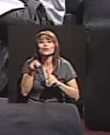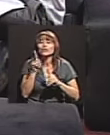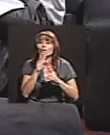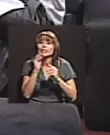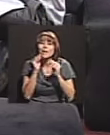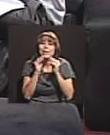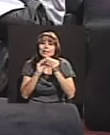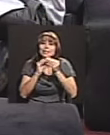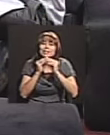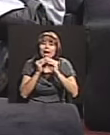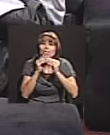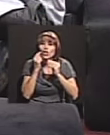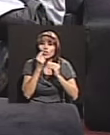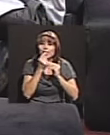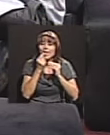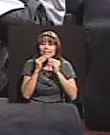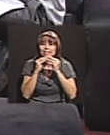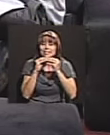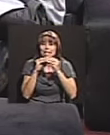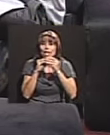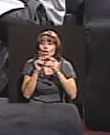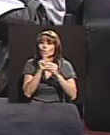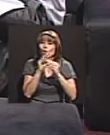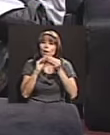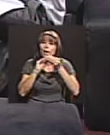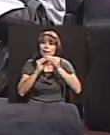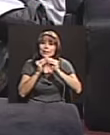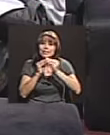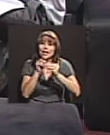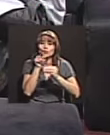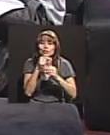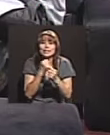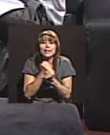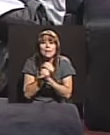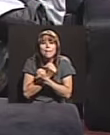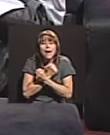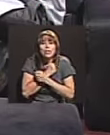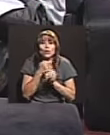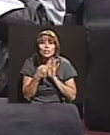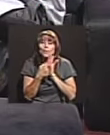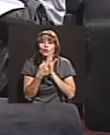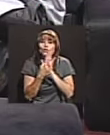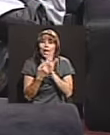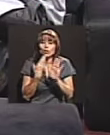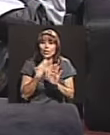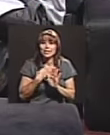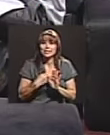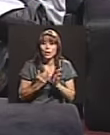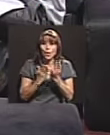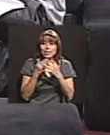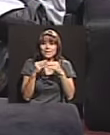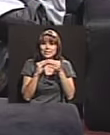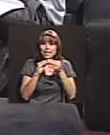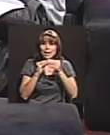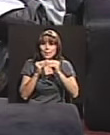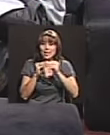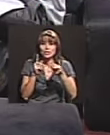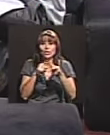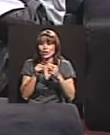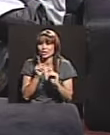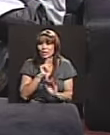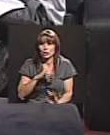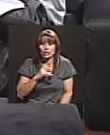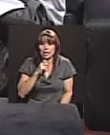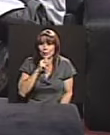saliva usted usted está amando y está demostrando un deseo y una presencia a través del beso Entonces el beso no da asco